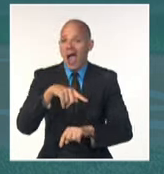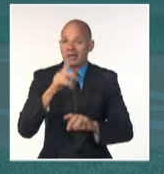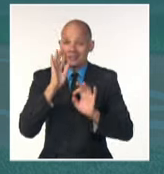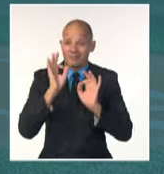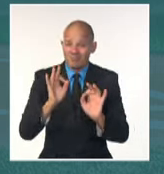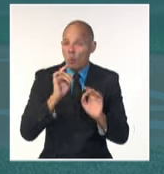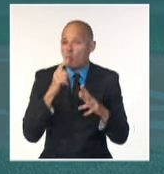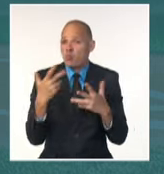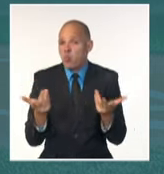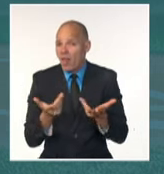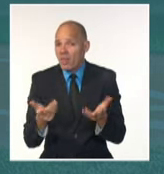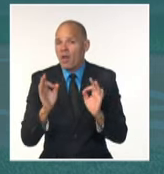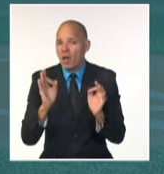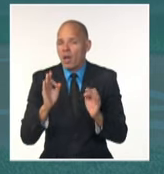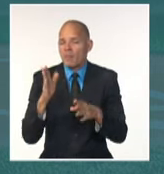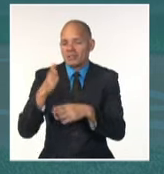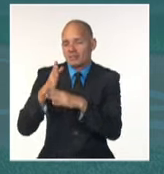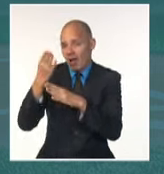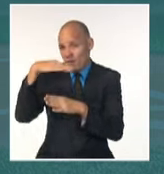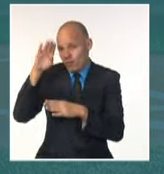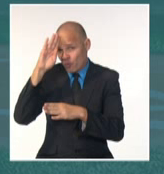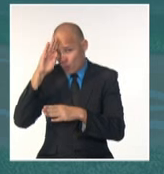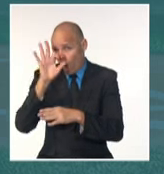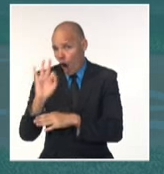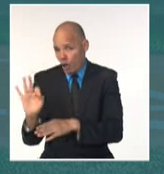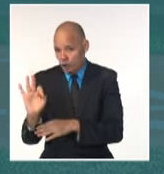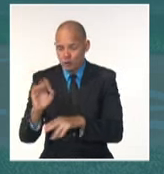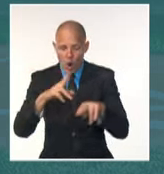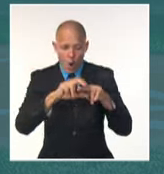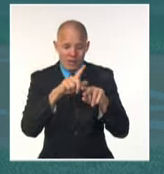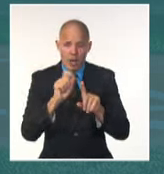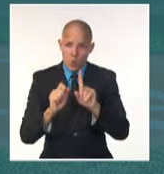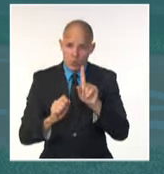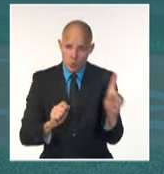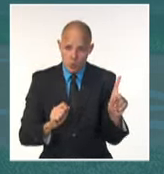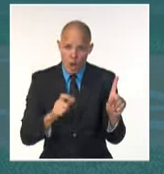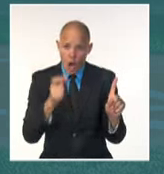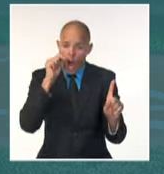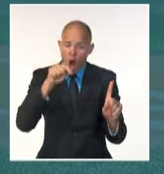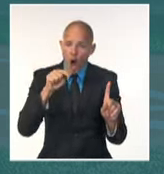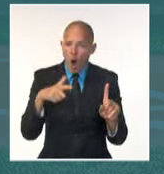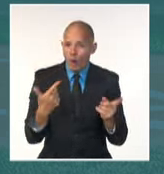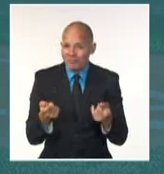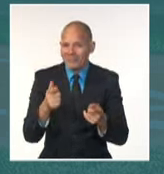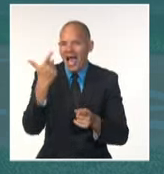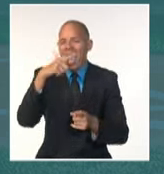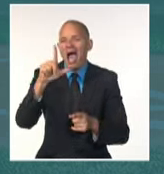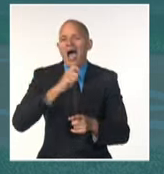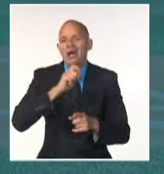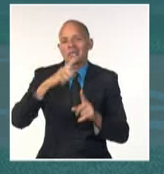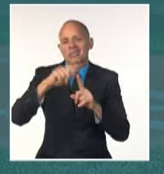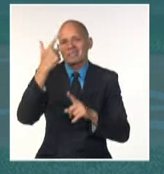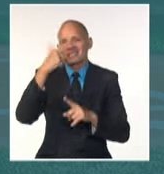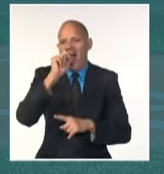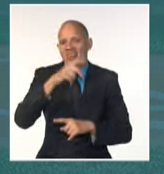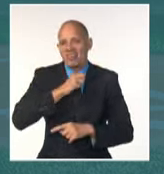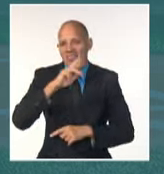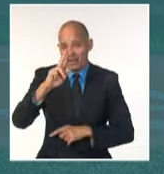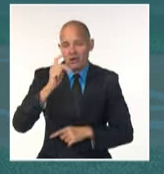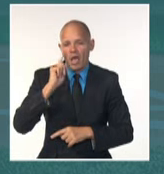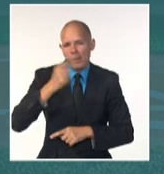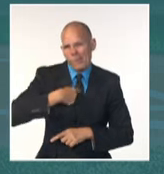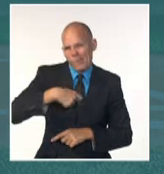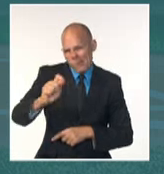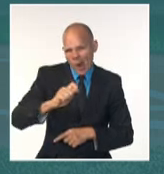parte, 8 anotaciones por 1, con 3 empujadas del Máscara Alexander Llane. En el segundo duelo, un indiscutible del receptor holguinero